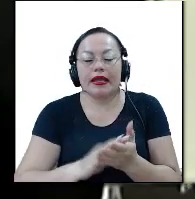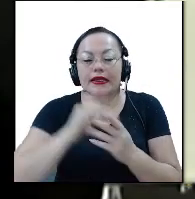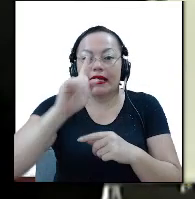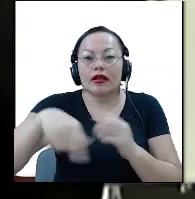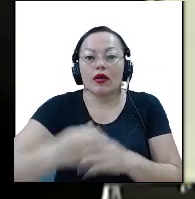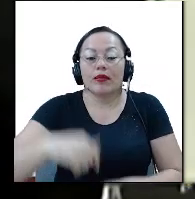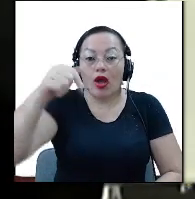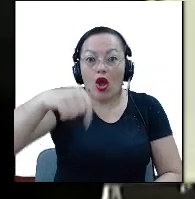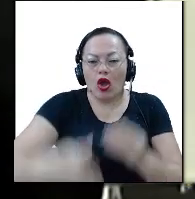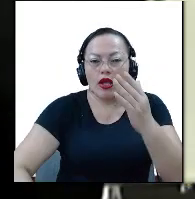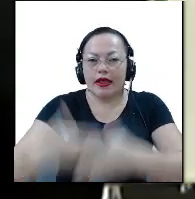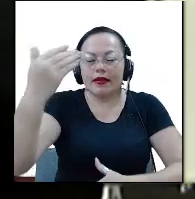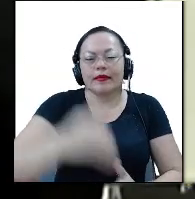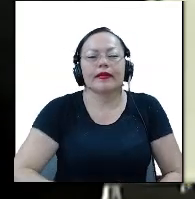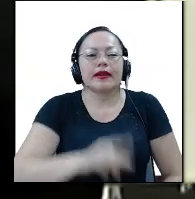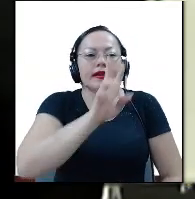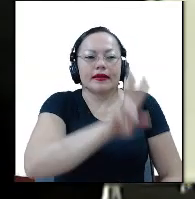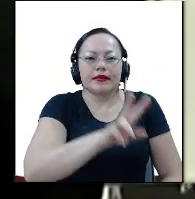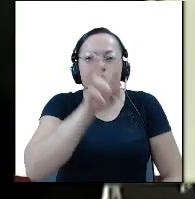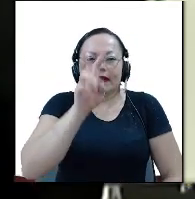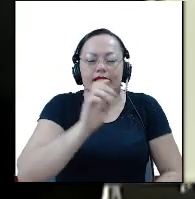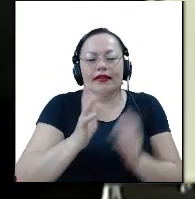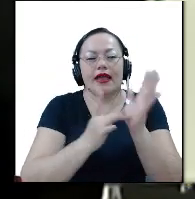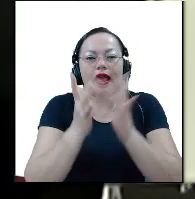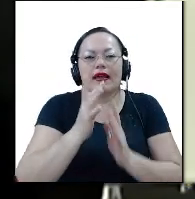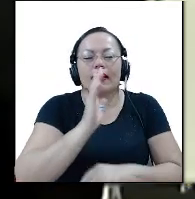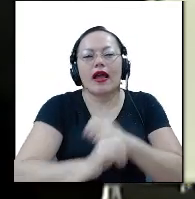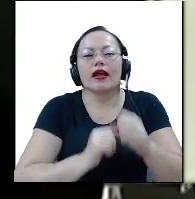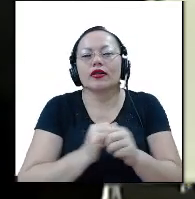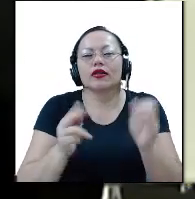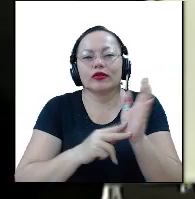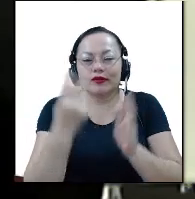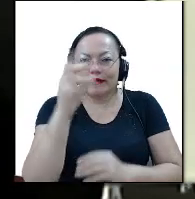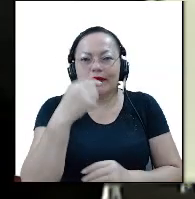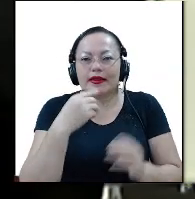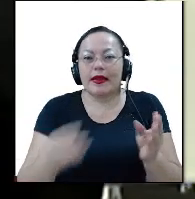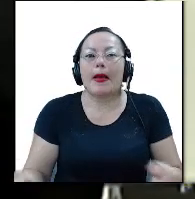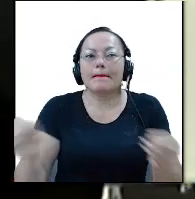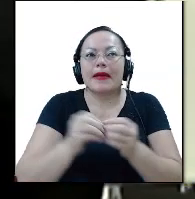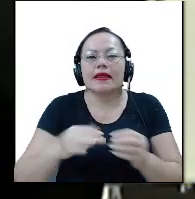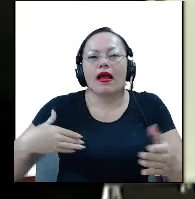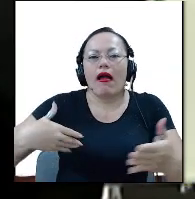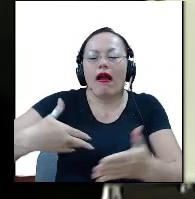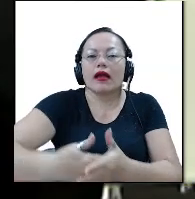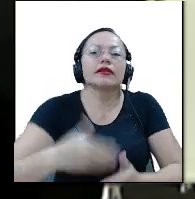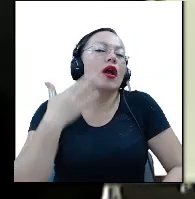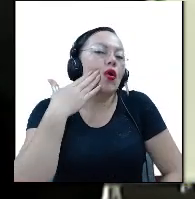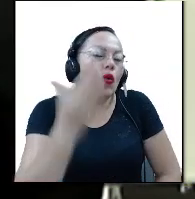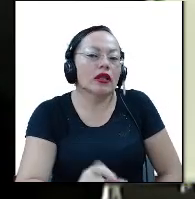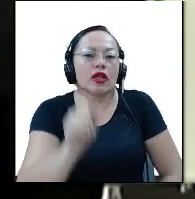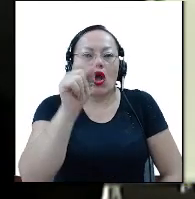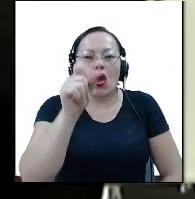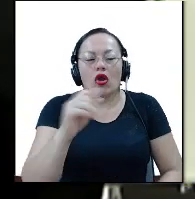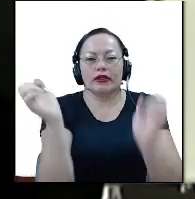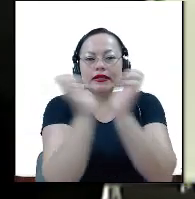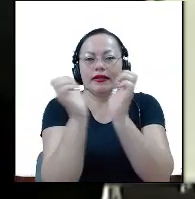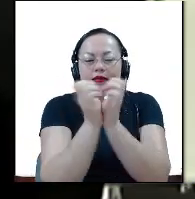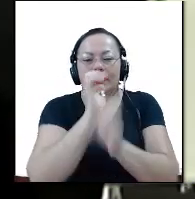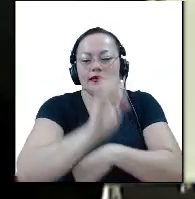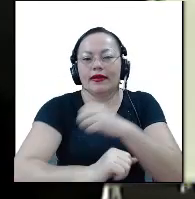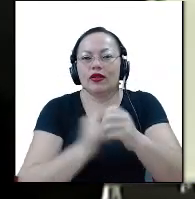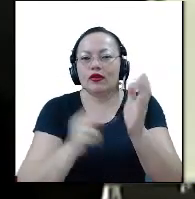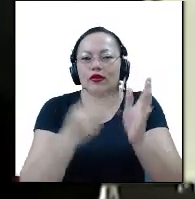hoy, 27 de abril del 2020, y hasta el 11 de mayo del presente